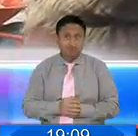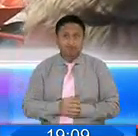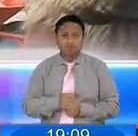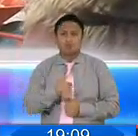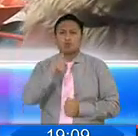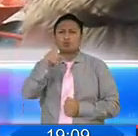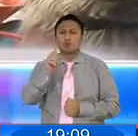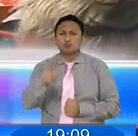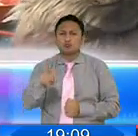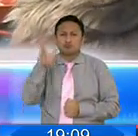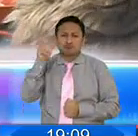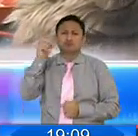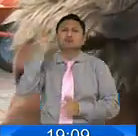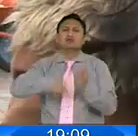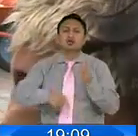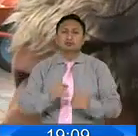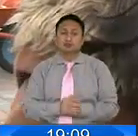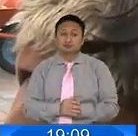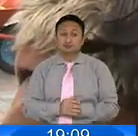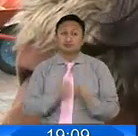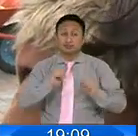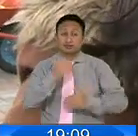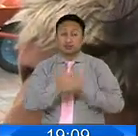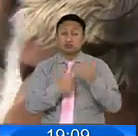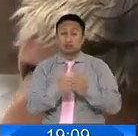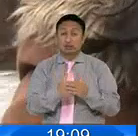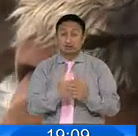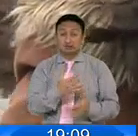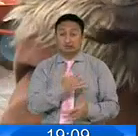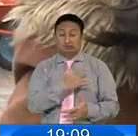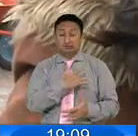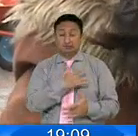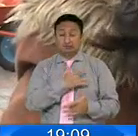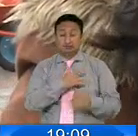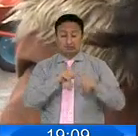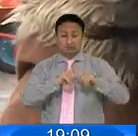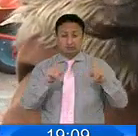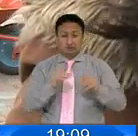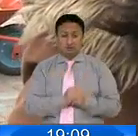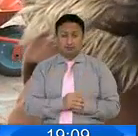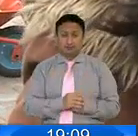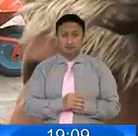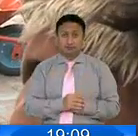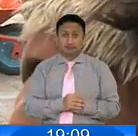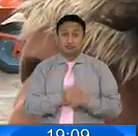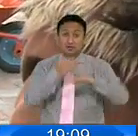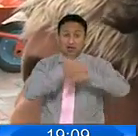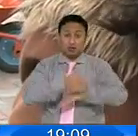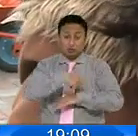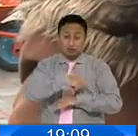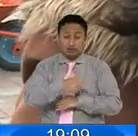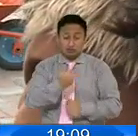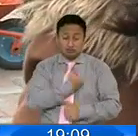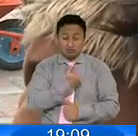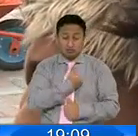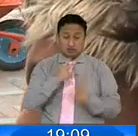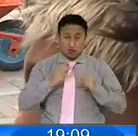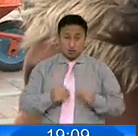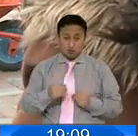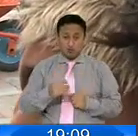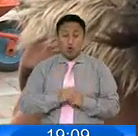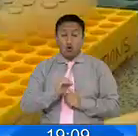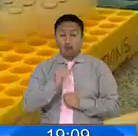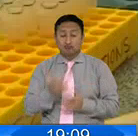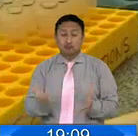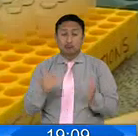ejemplo? Que tiene reacciones, o sea, reacciones secundarias que nos pueden afectar a la propia salud o enfermarnos otra vez.